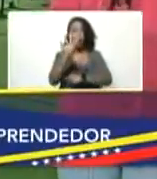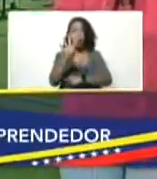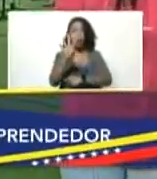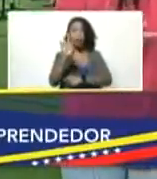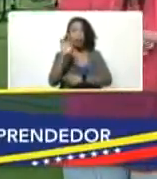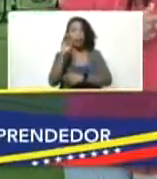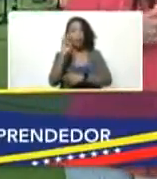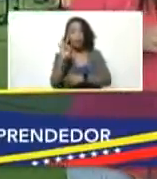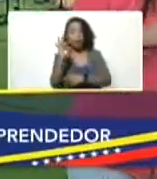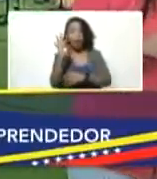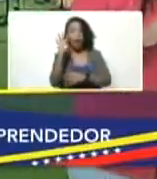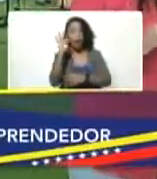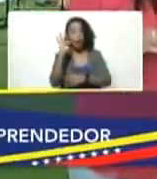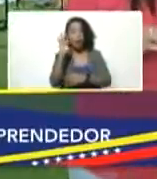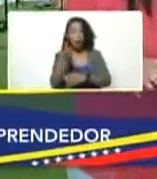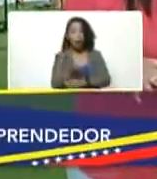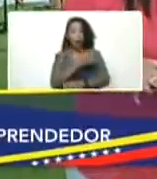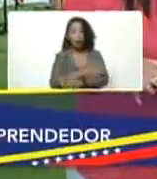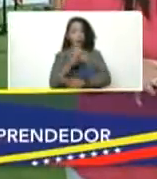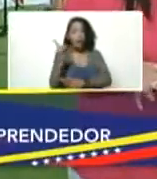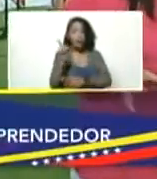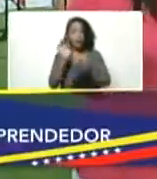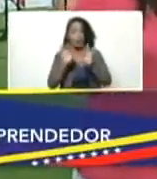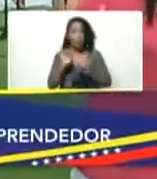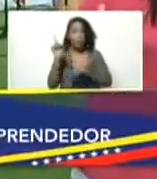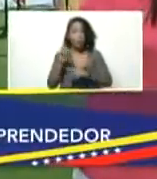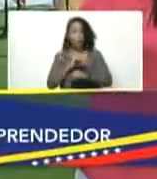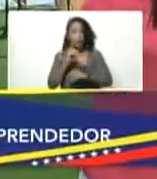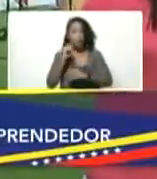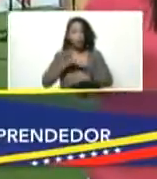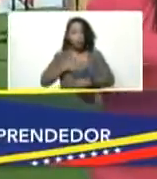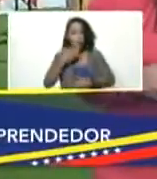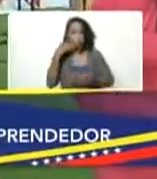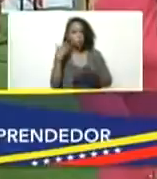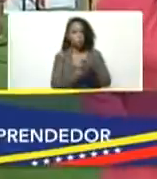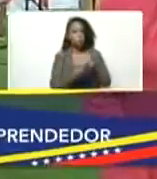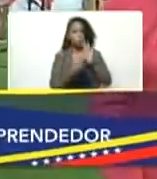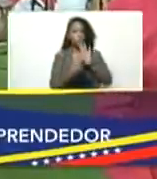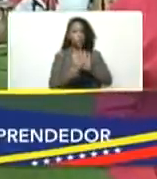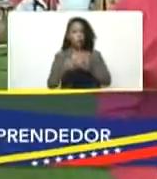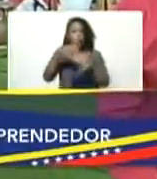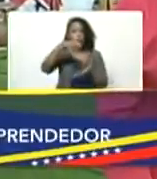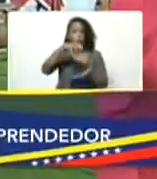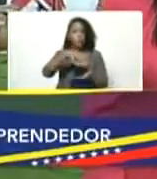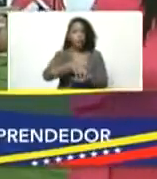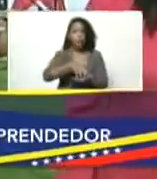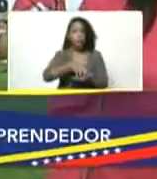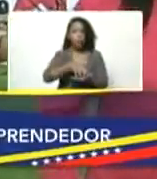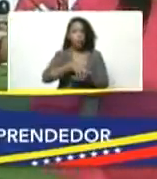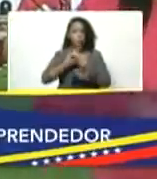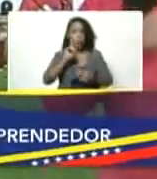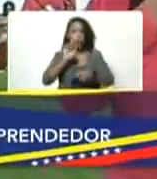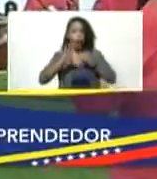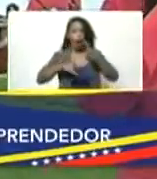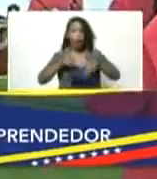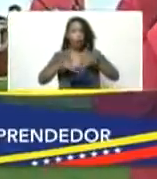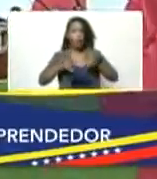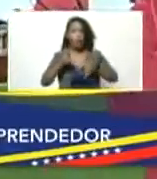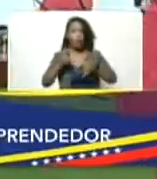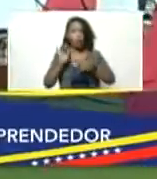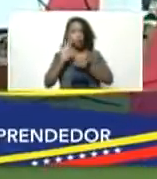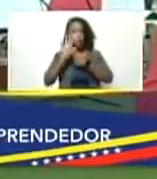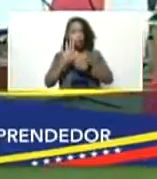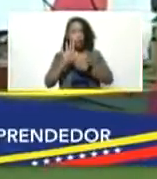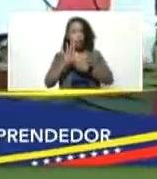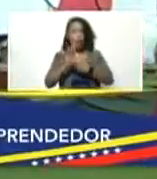F anteriores nos llevan a la F final, que es donde ellos pueden mostrar... Porque el Estado, uno de los elementos que salían